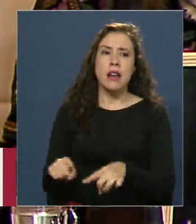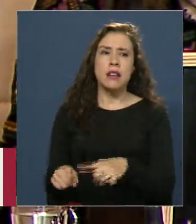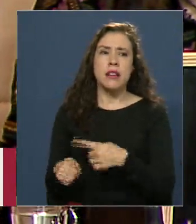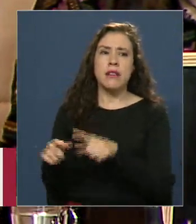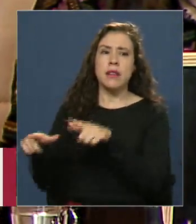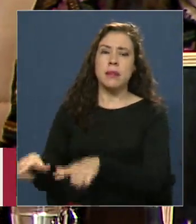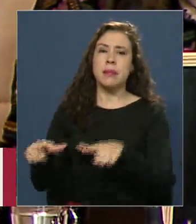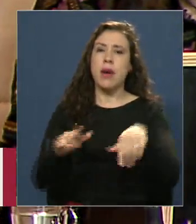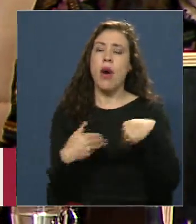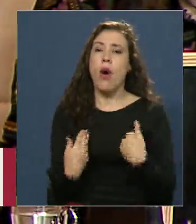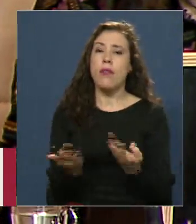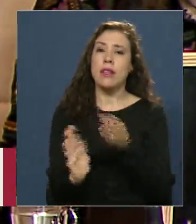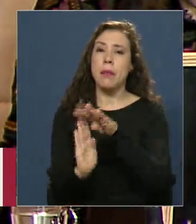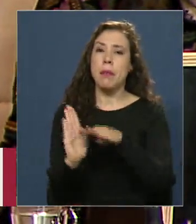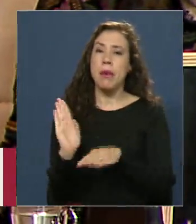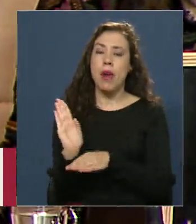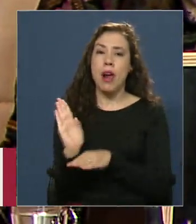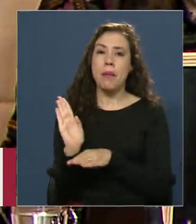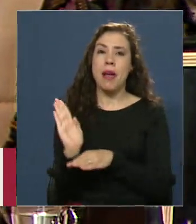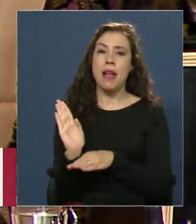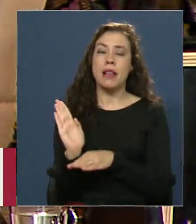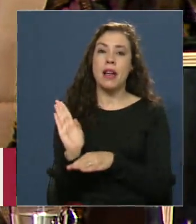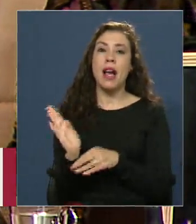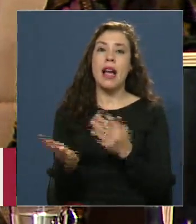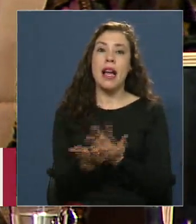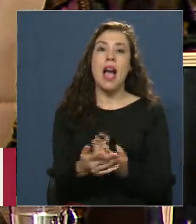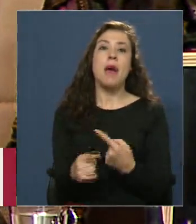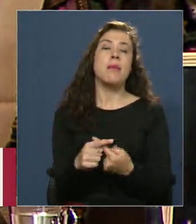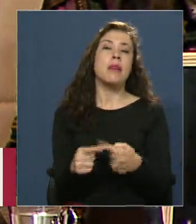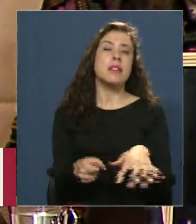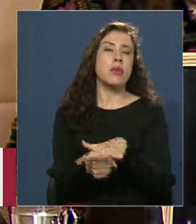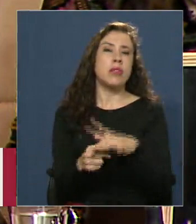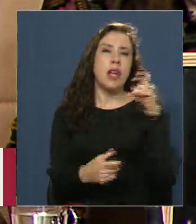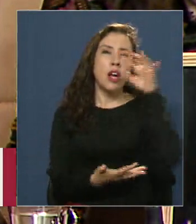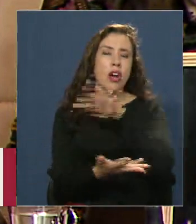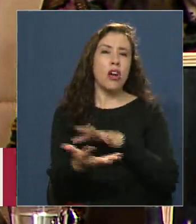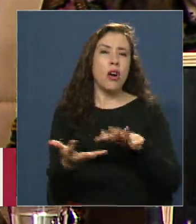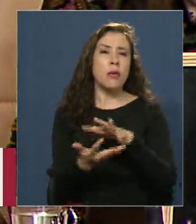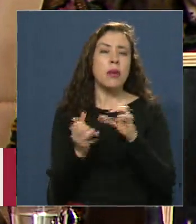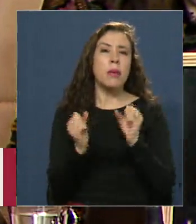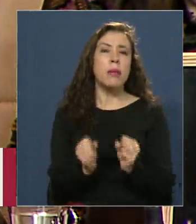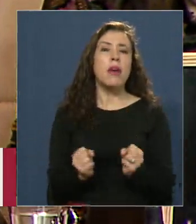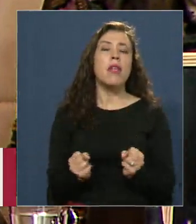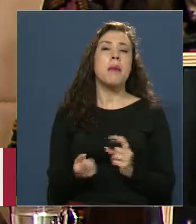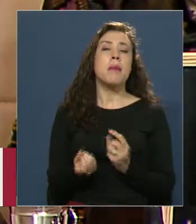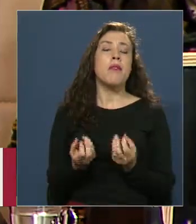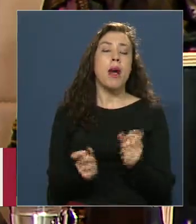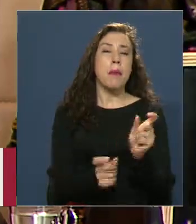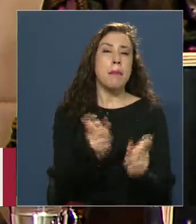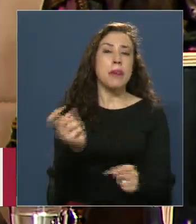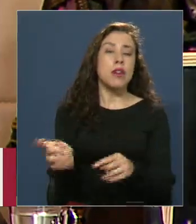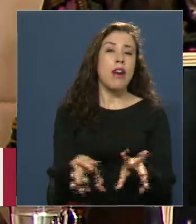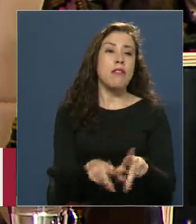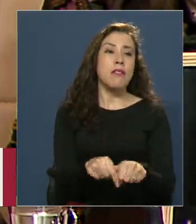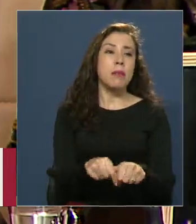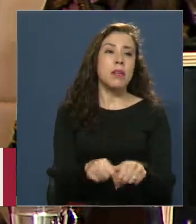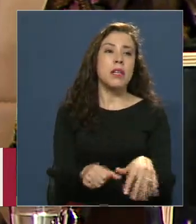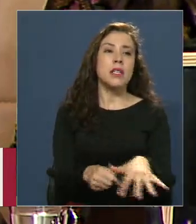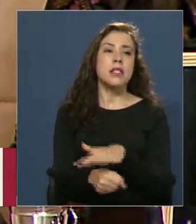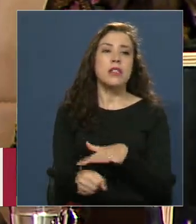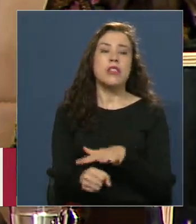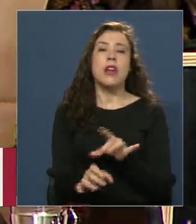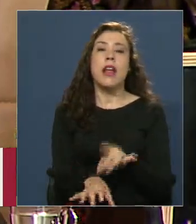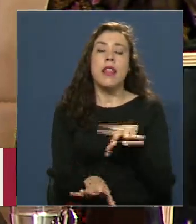intersectorialmente la oferta programática existente relacionada a eventos adversos que podrían conducir a personas, grupos o familias a una situación